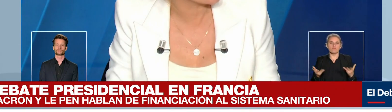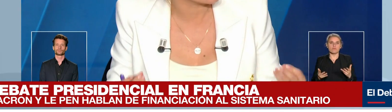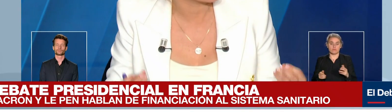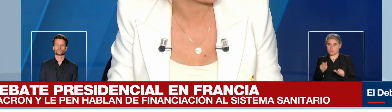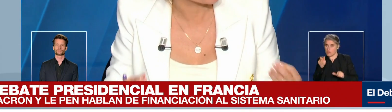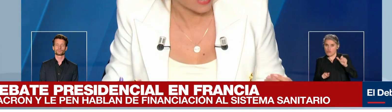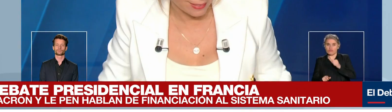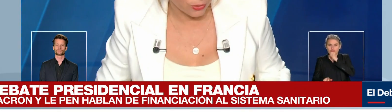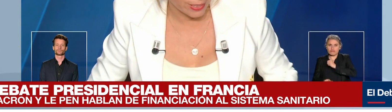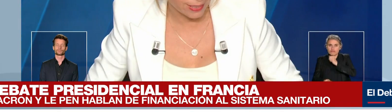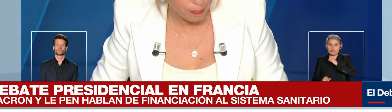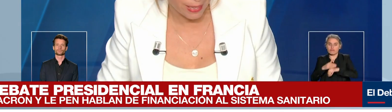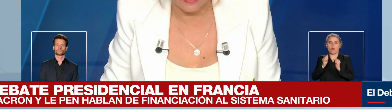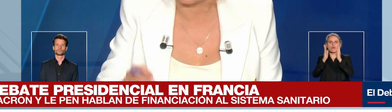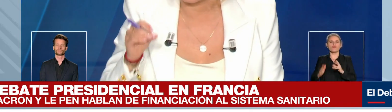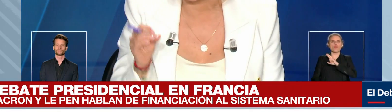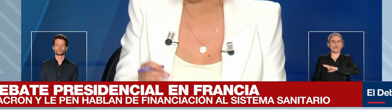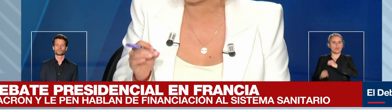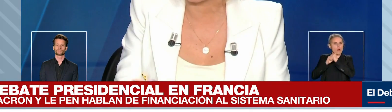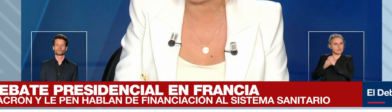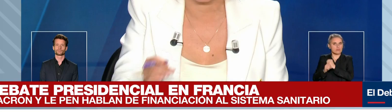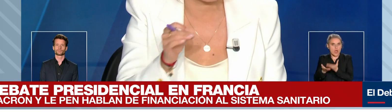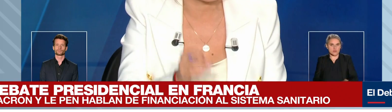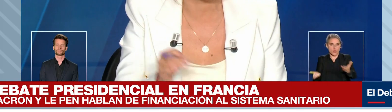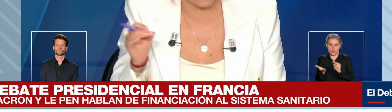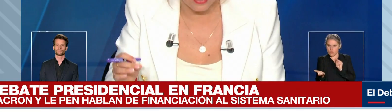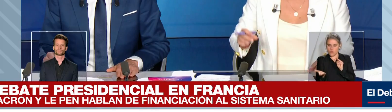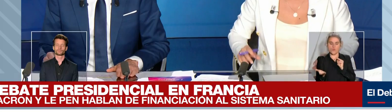semanas sobre las condiciones en las cuales son tratados